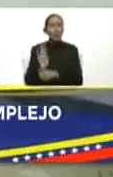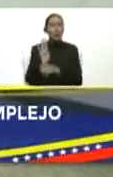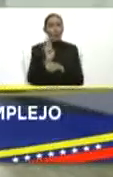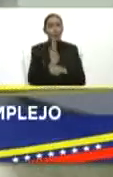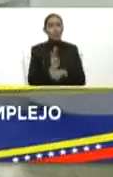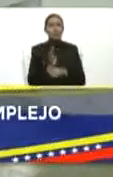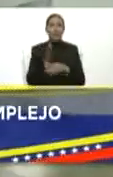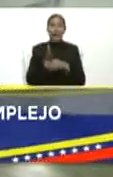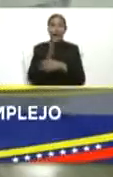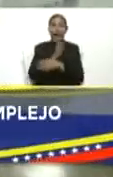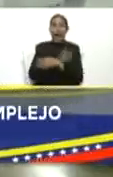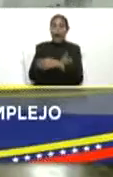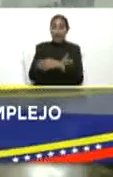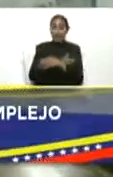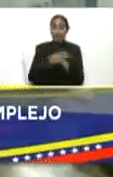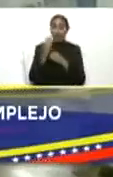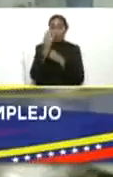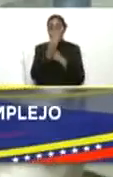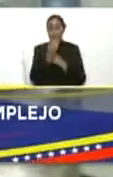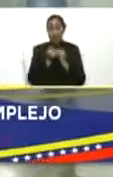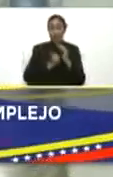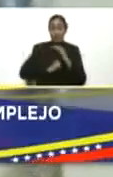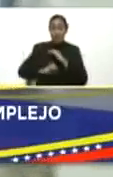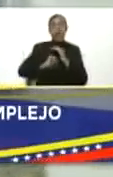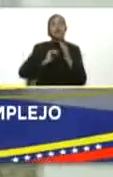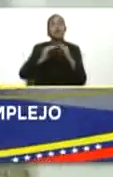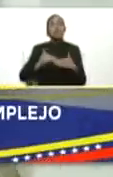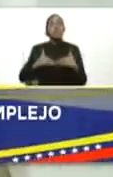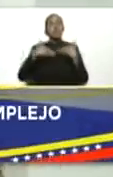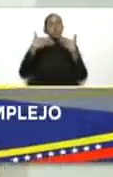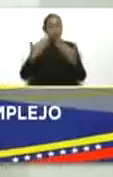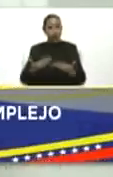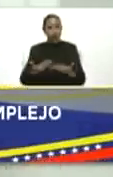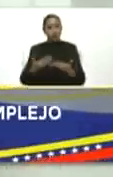de pre y post cuidados post anestésicos.